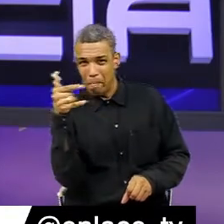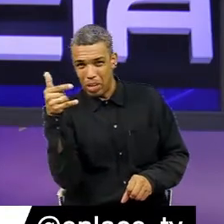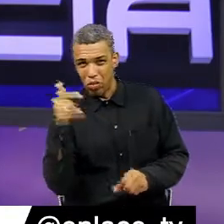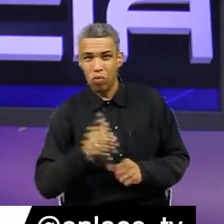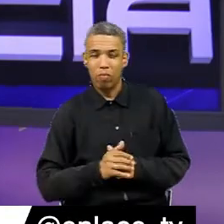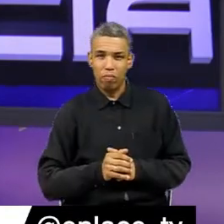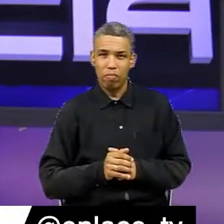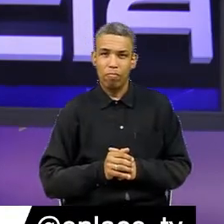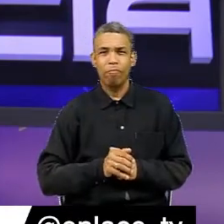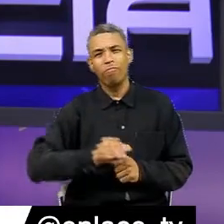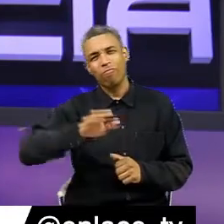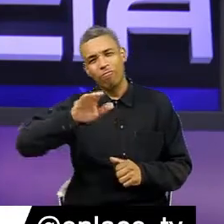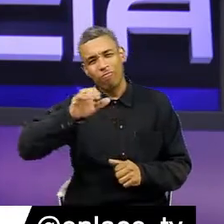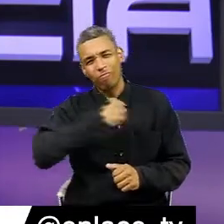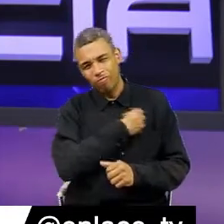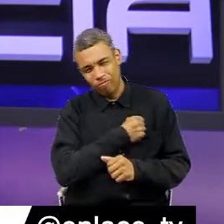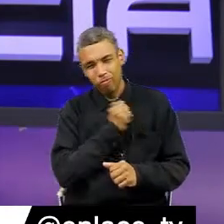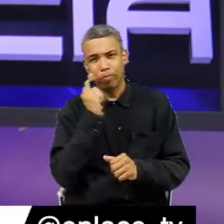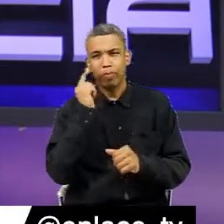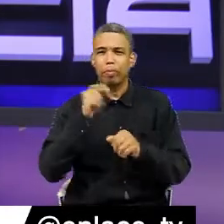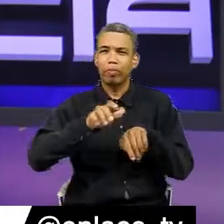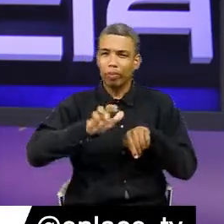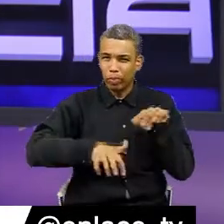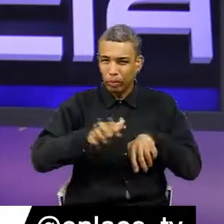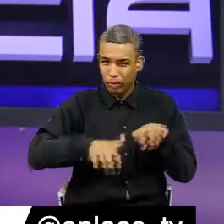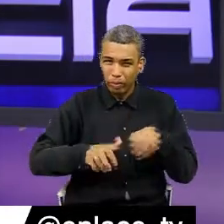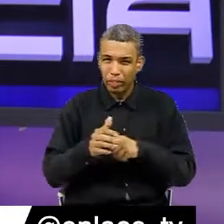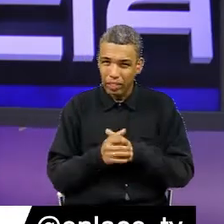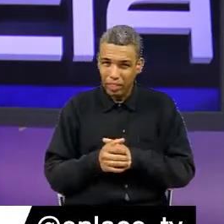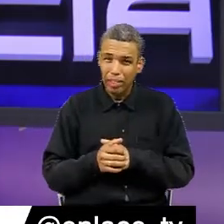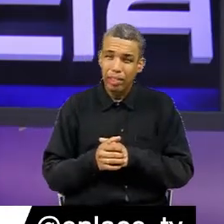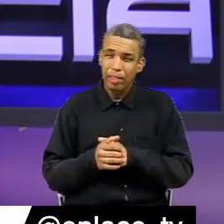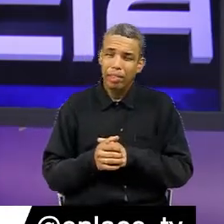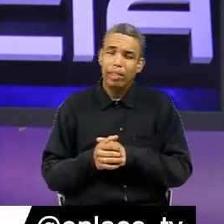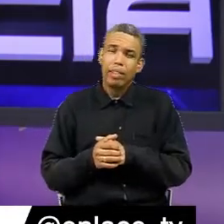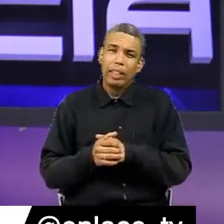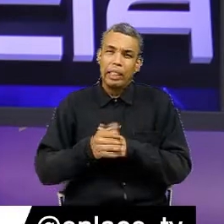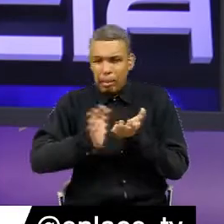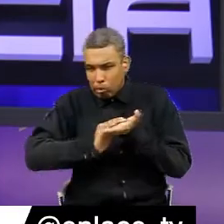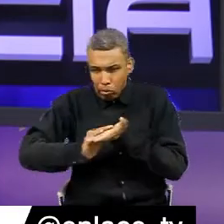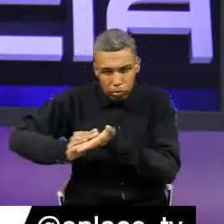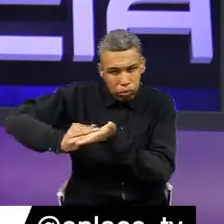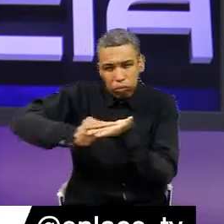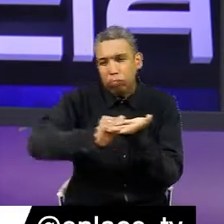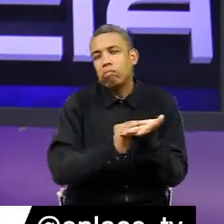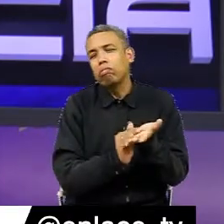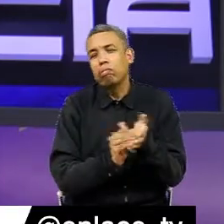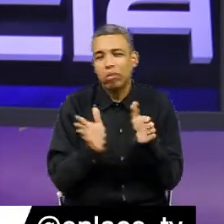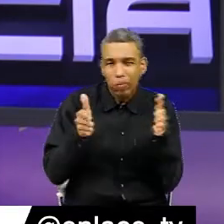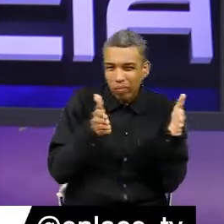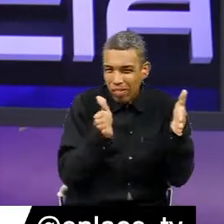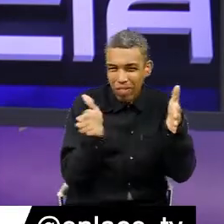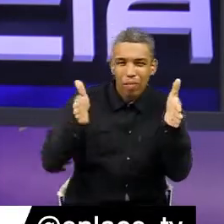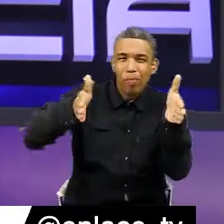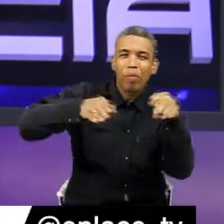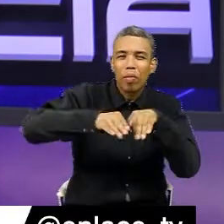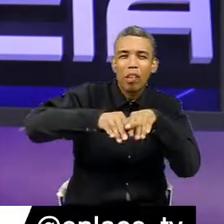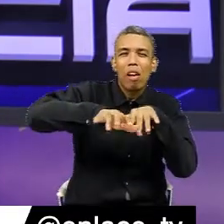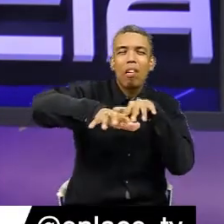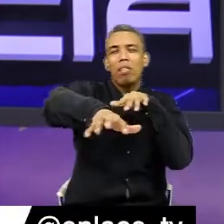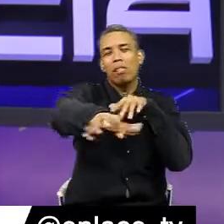de la Secretaría de Infraestructura para recuperar su vía principal. El gobierno municipal se compromete a intervenir en los próximos